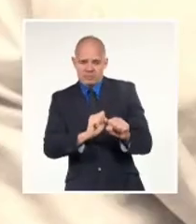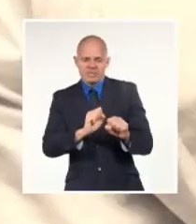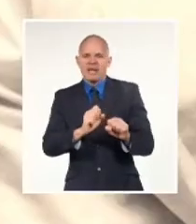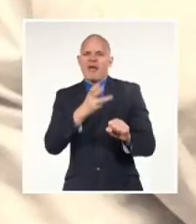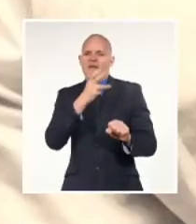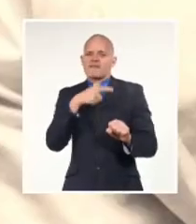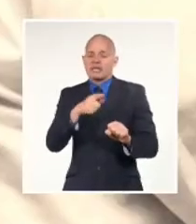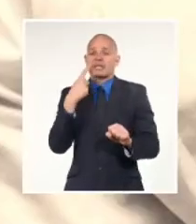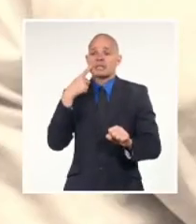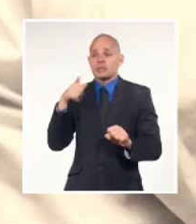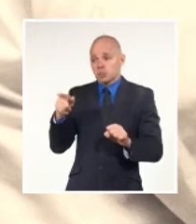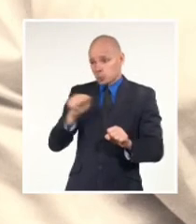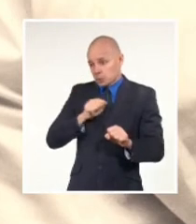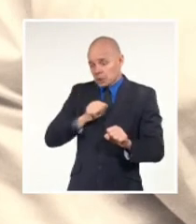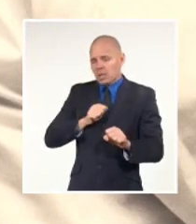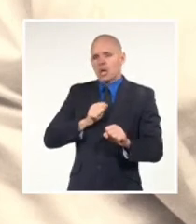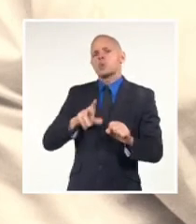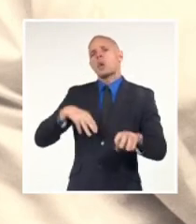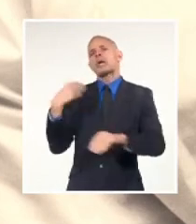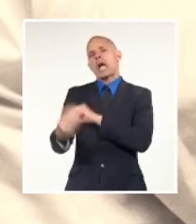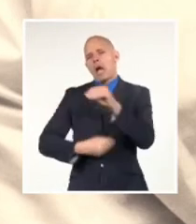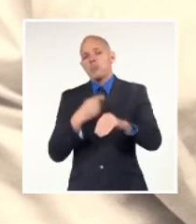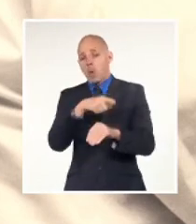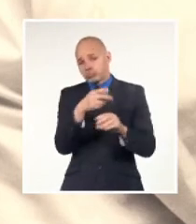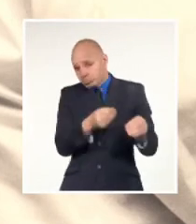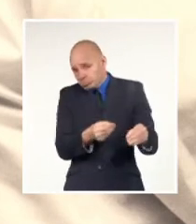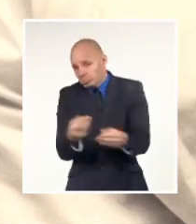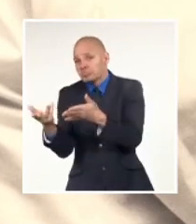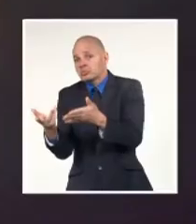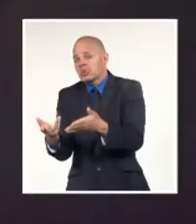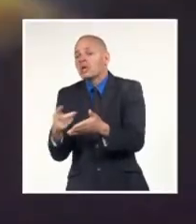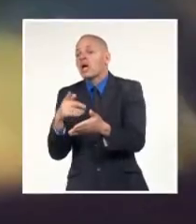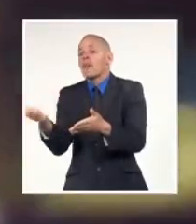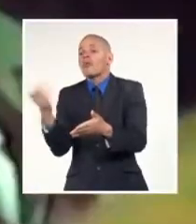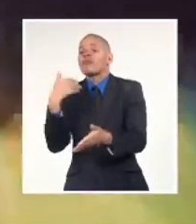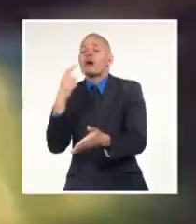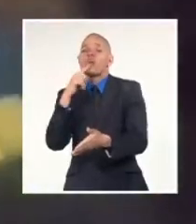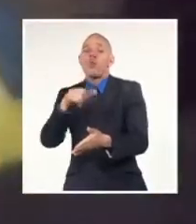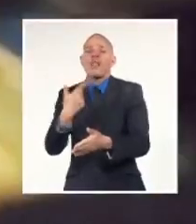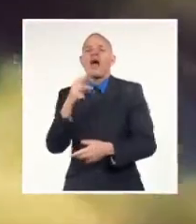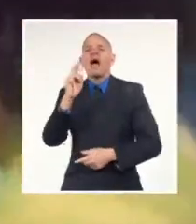de septiembre del 79.